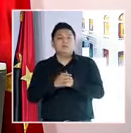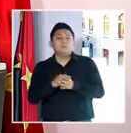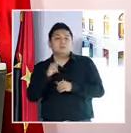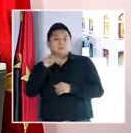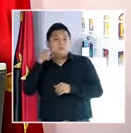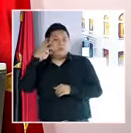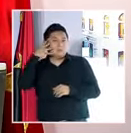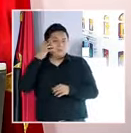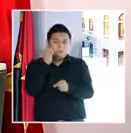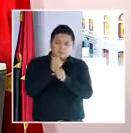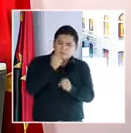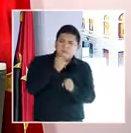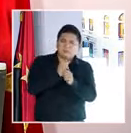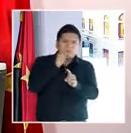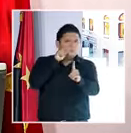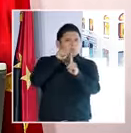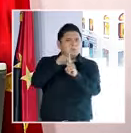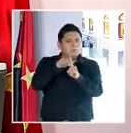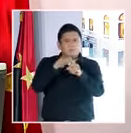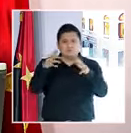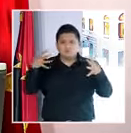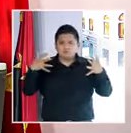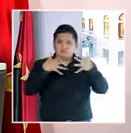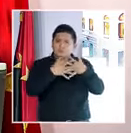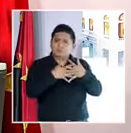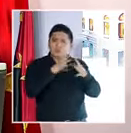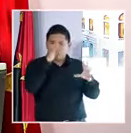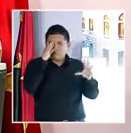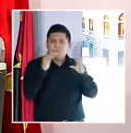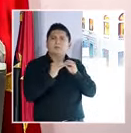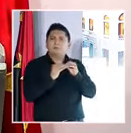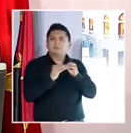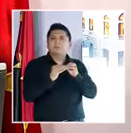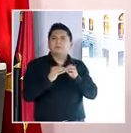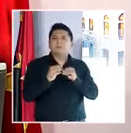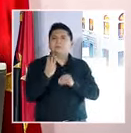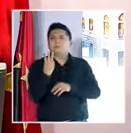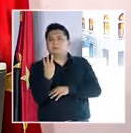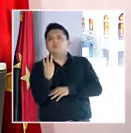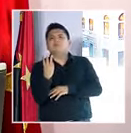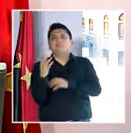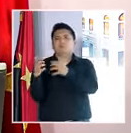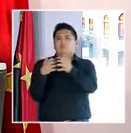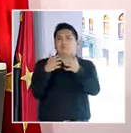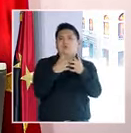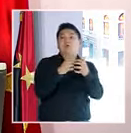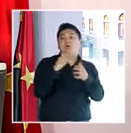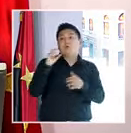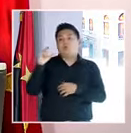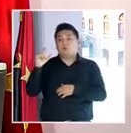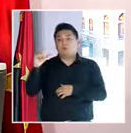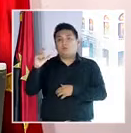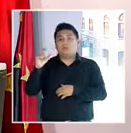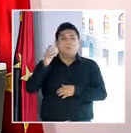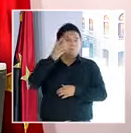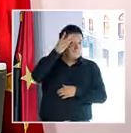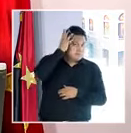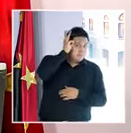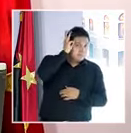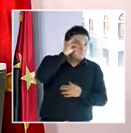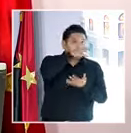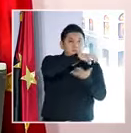para operar de manera articulada los tres sistemas, el de Cúcuta, el de